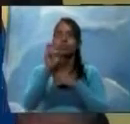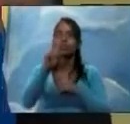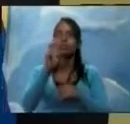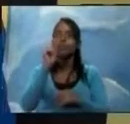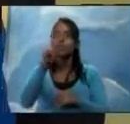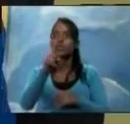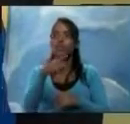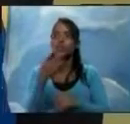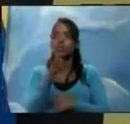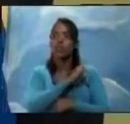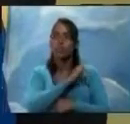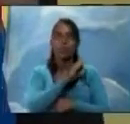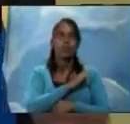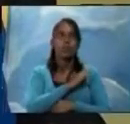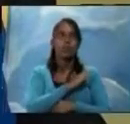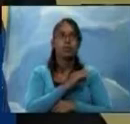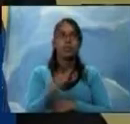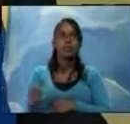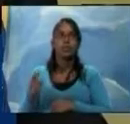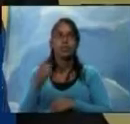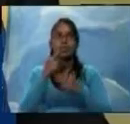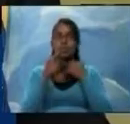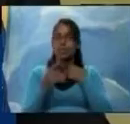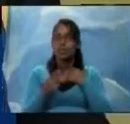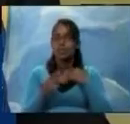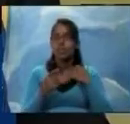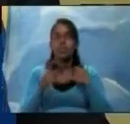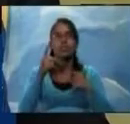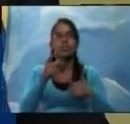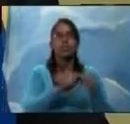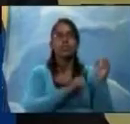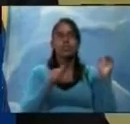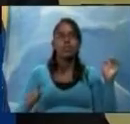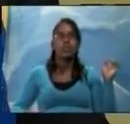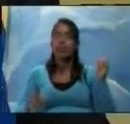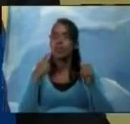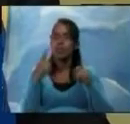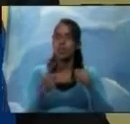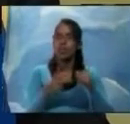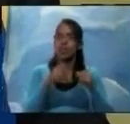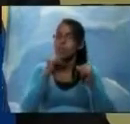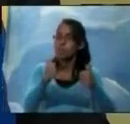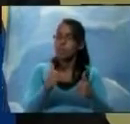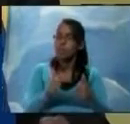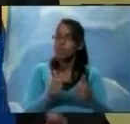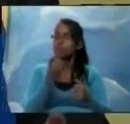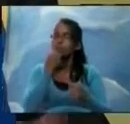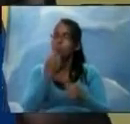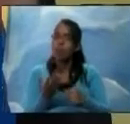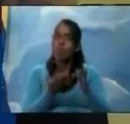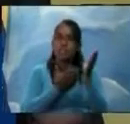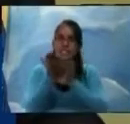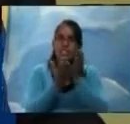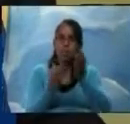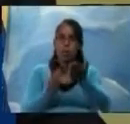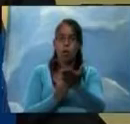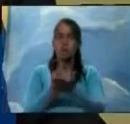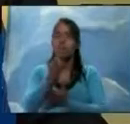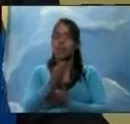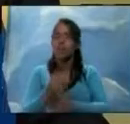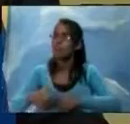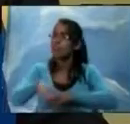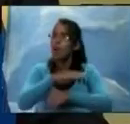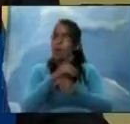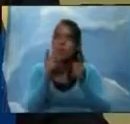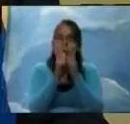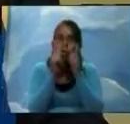21, que me corresponde. Dice, y su Señor le dijo, bien, buen siervo y fiel, sobre